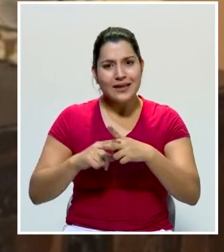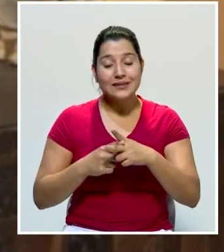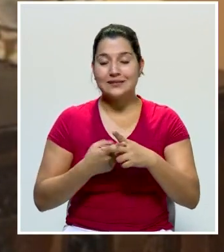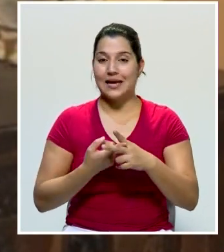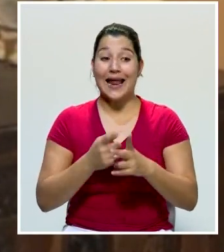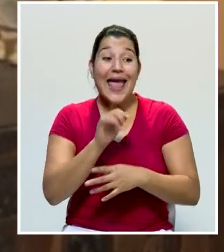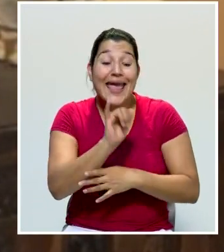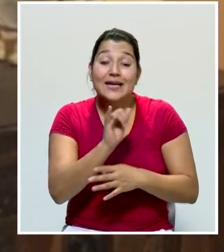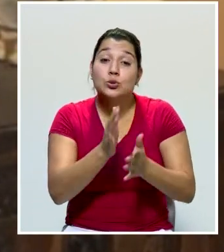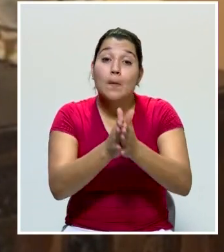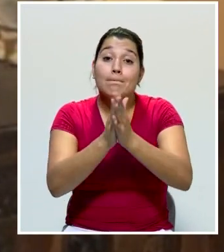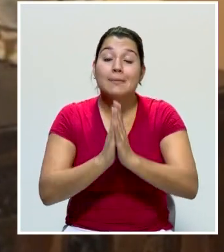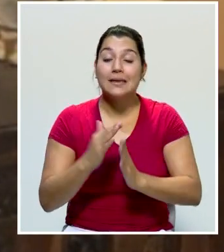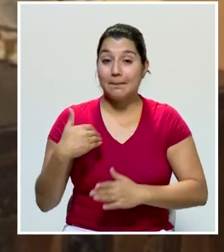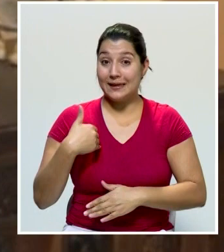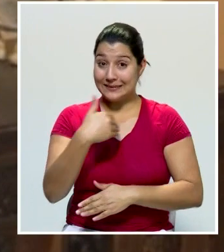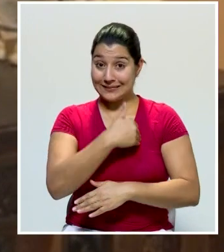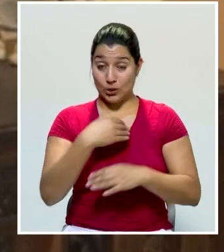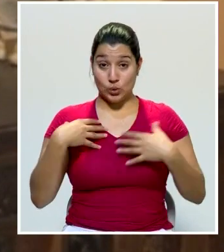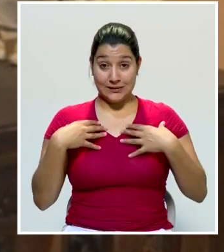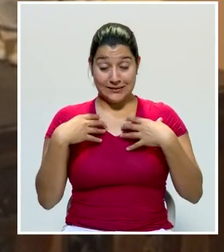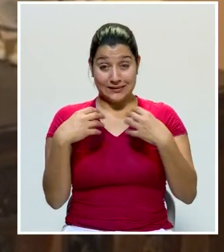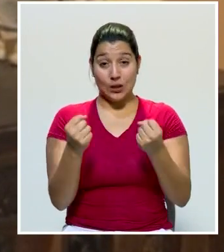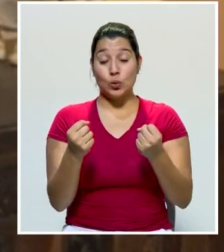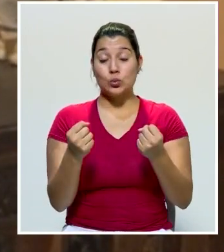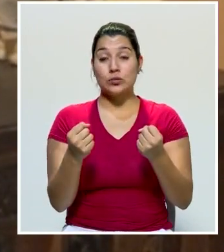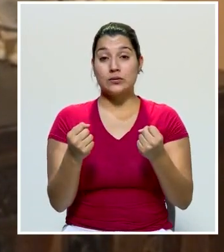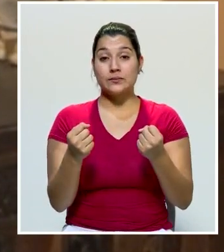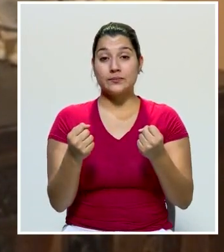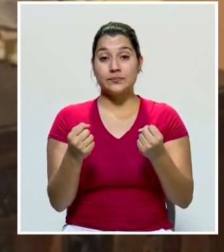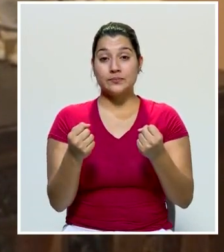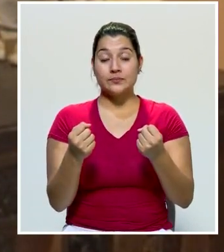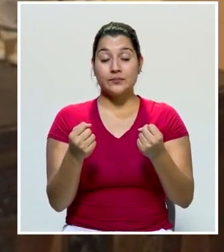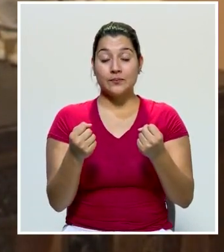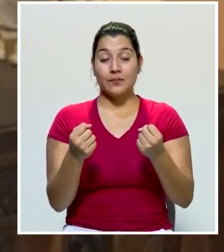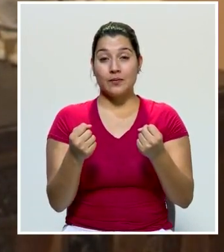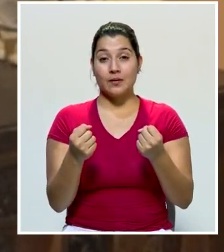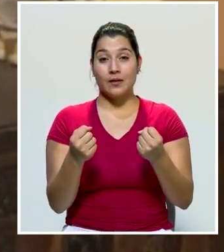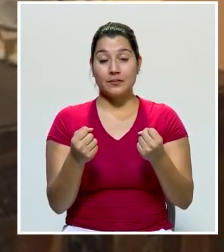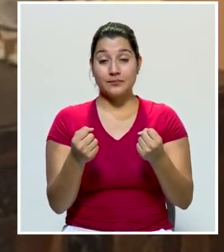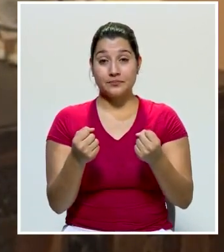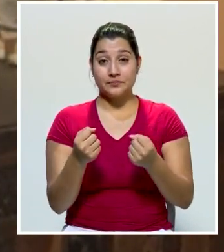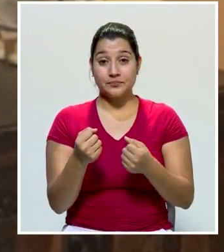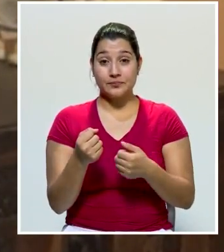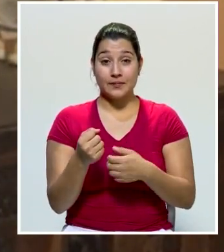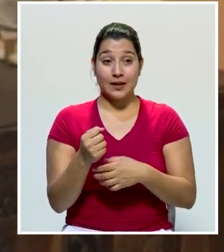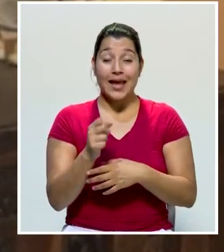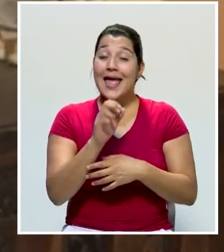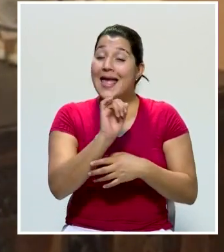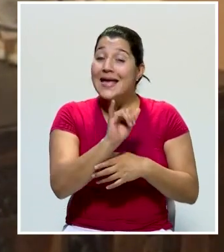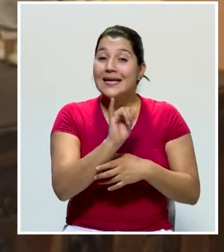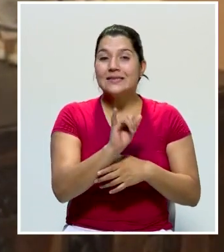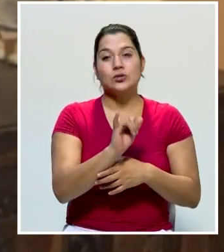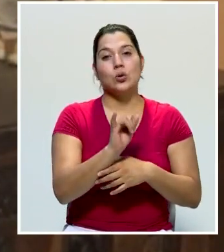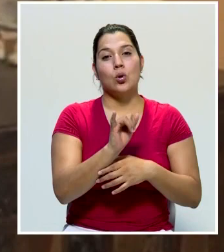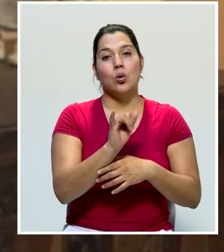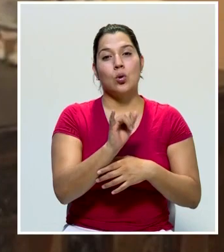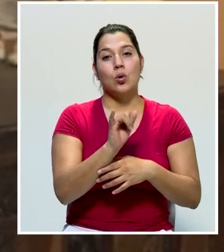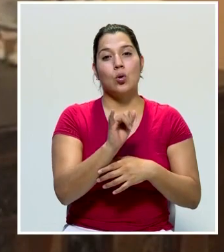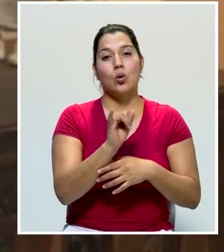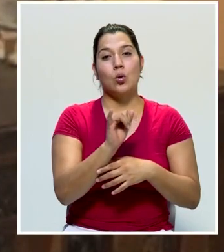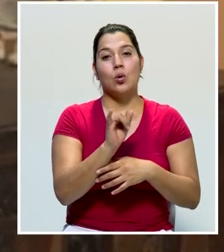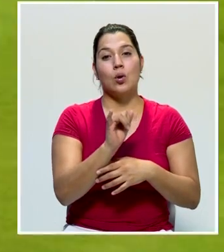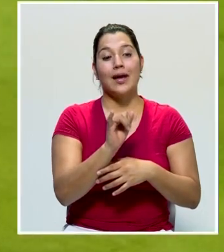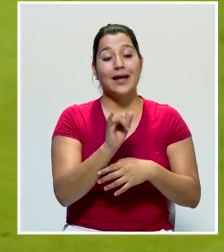pide el Ministerio de Salud, que es, digamos, las partes donde no existe propiamente